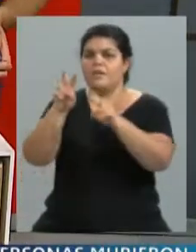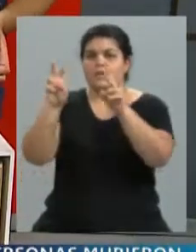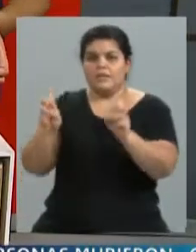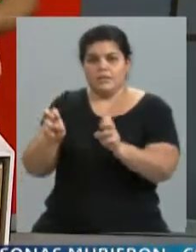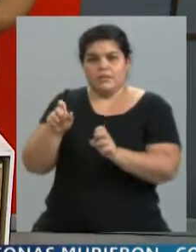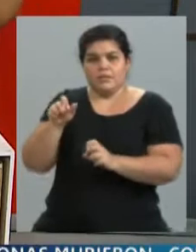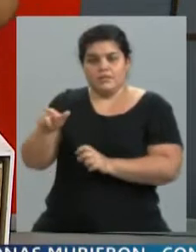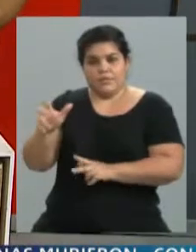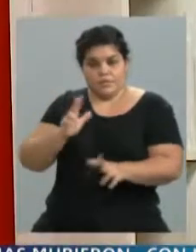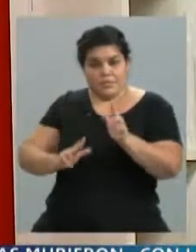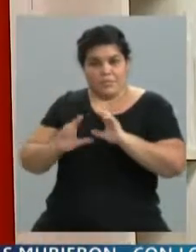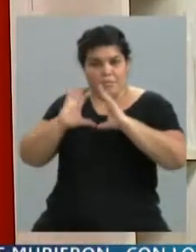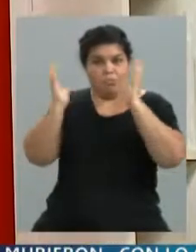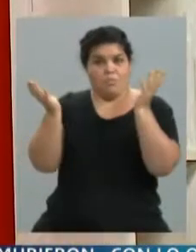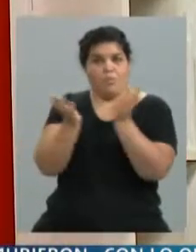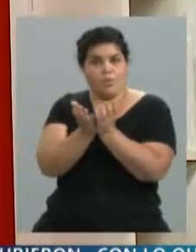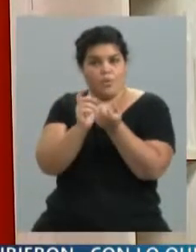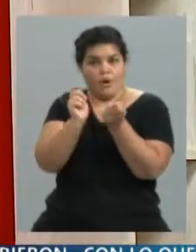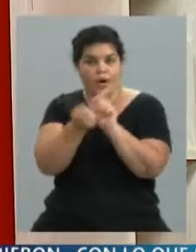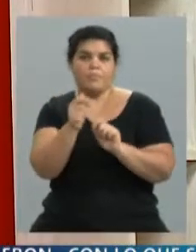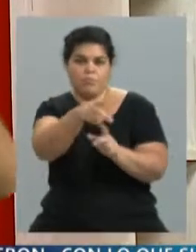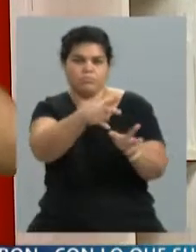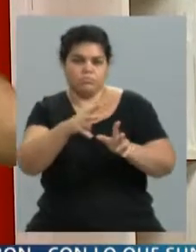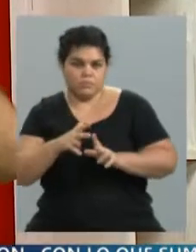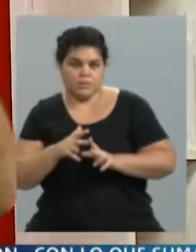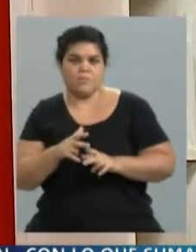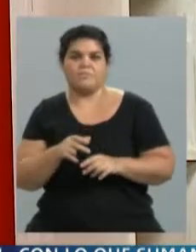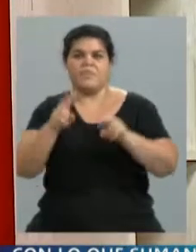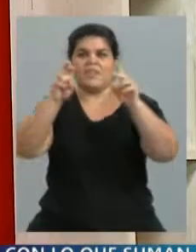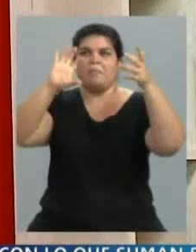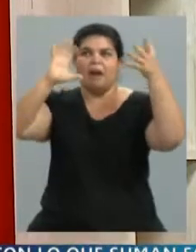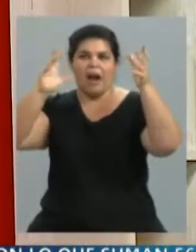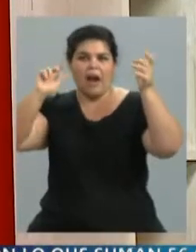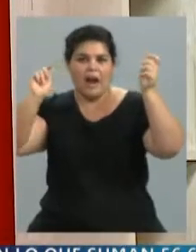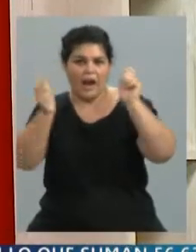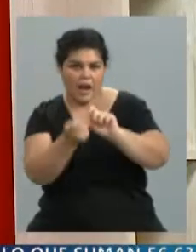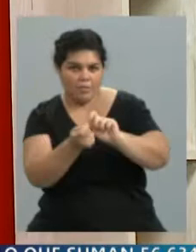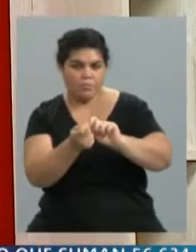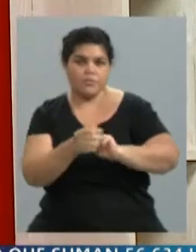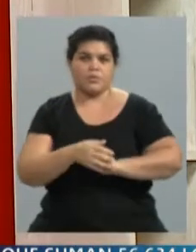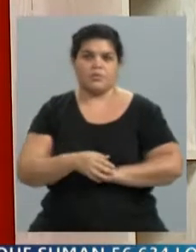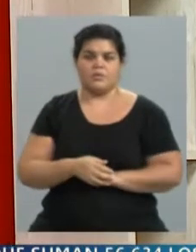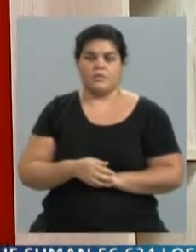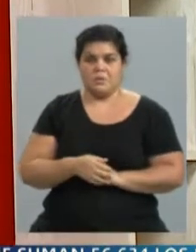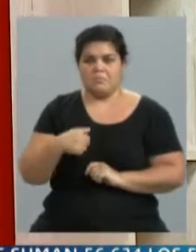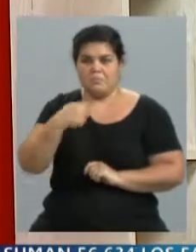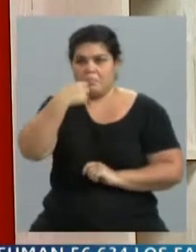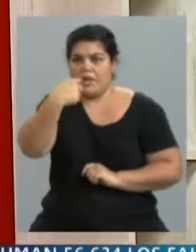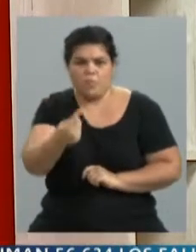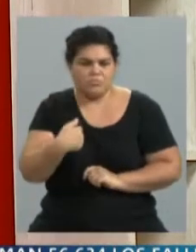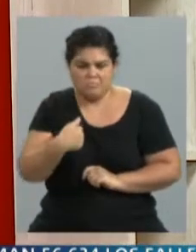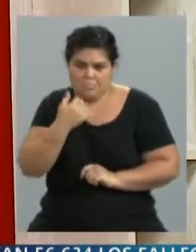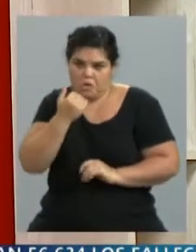que se genera a nivel mundial, hablabas el tema de cambio climático. A las especies, yo pregunto totalmente en la ignorancia, le